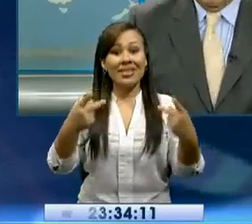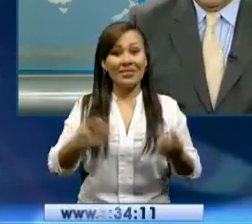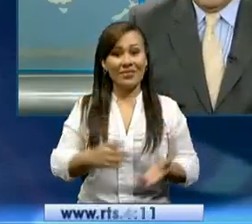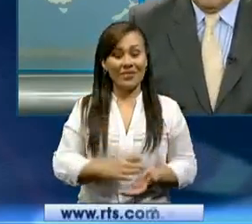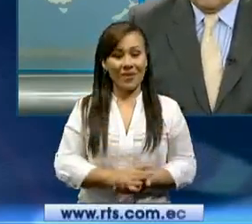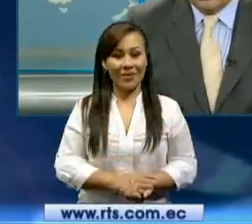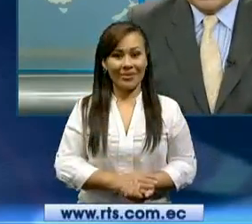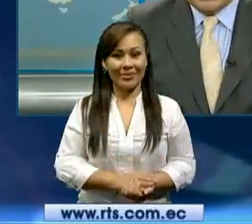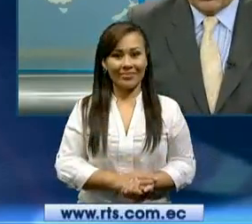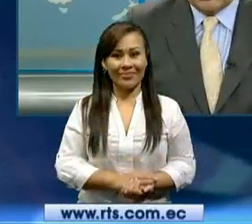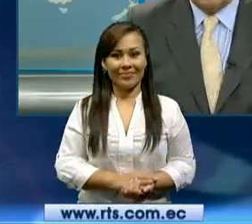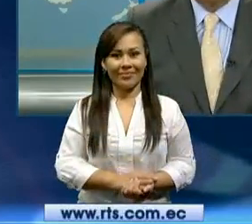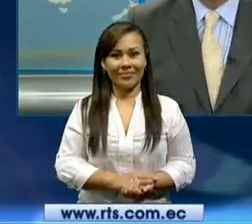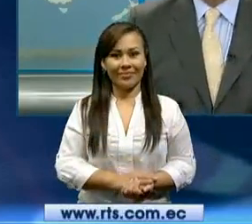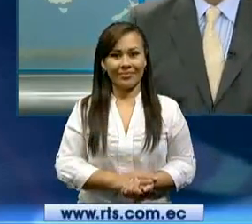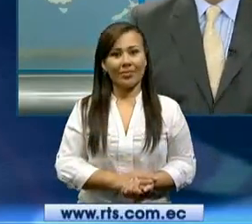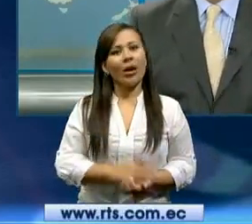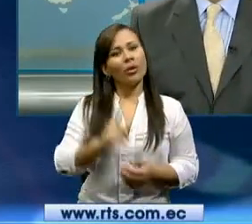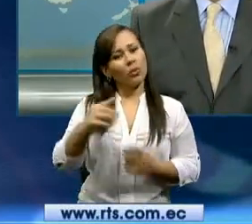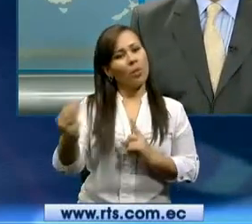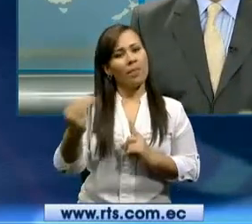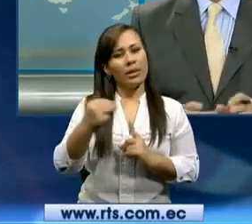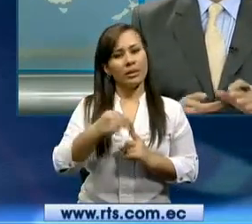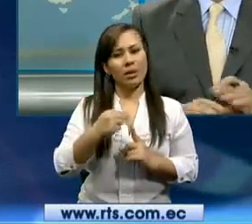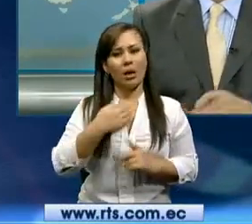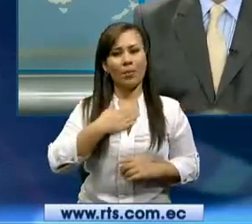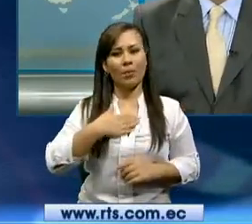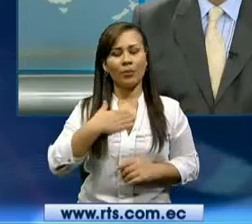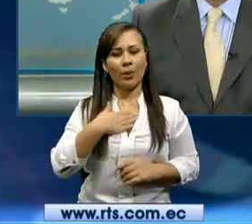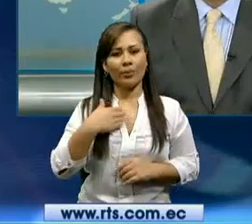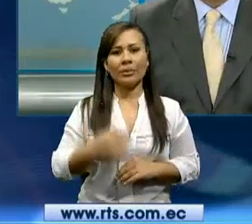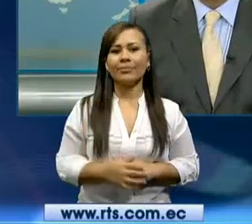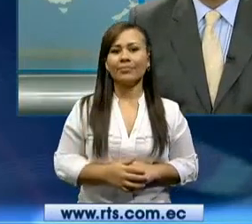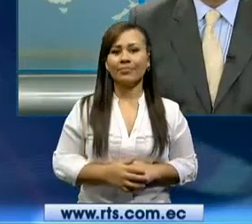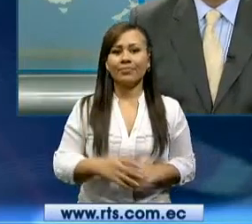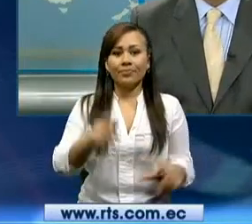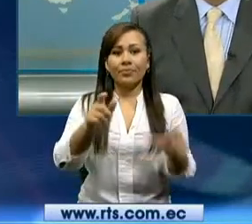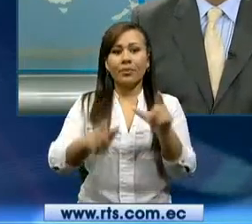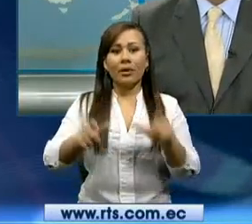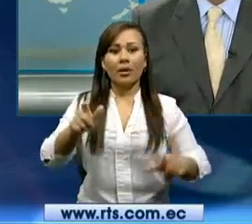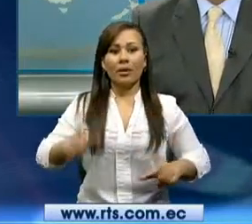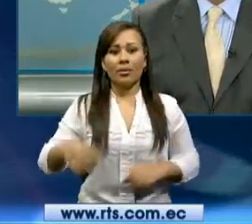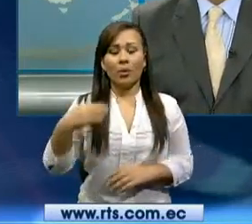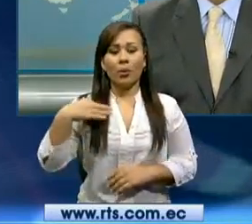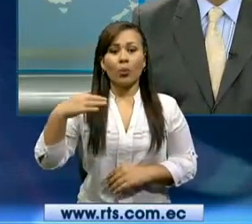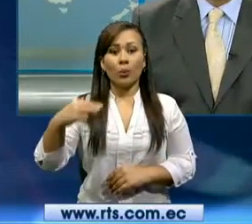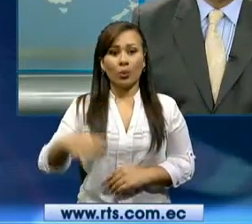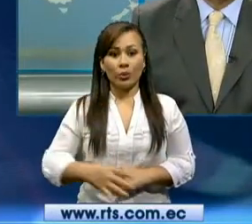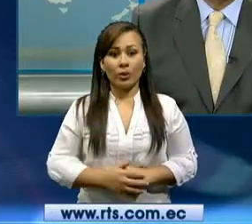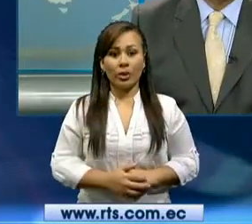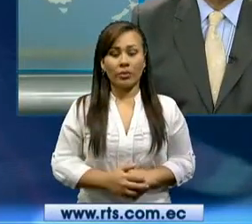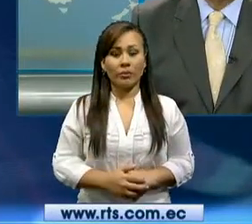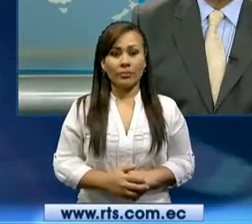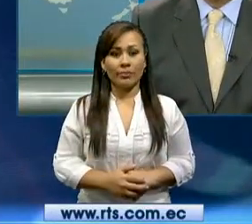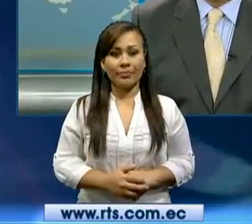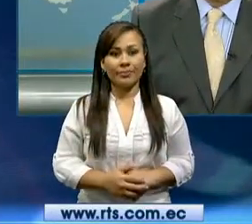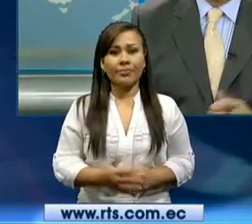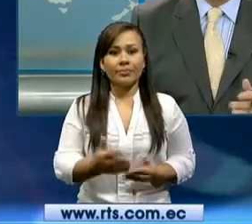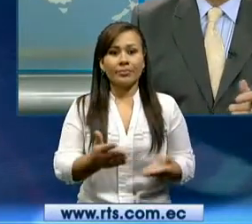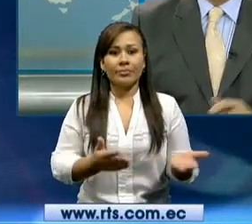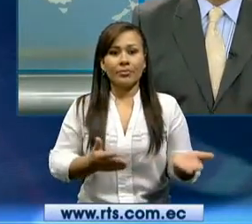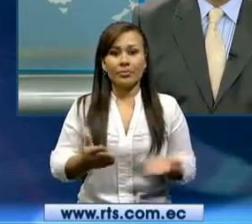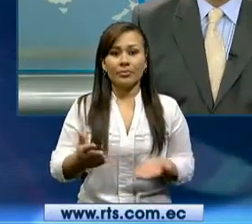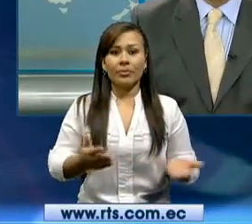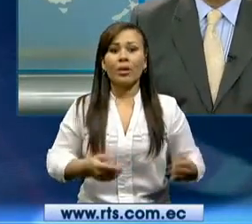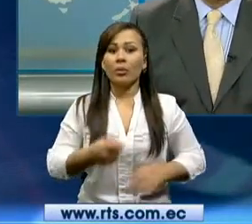Reinaldo, yo quisiera que usted nos dé un mensaje en este asunto de las personas que son voluntarios para servir. Ustedes